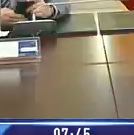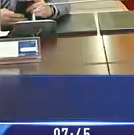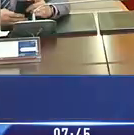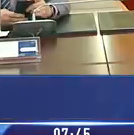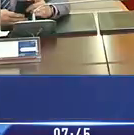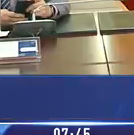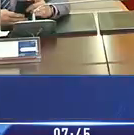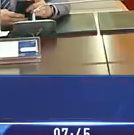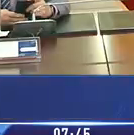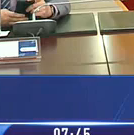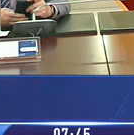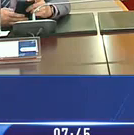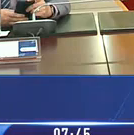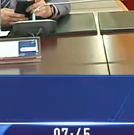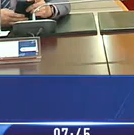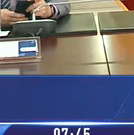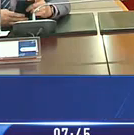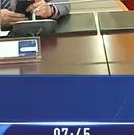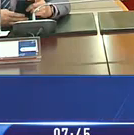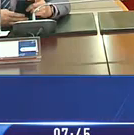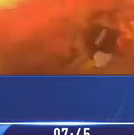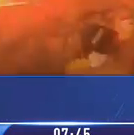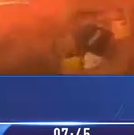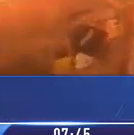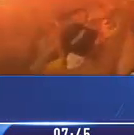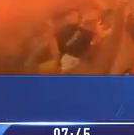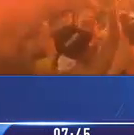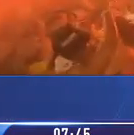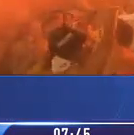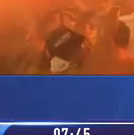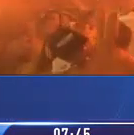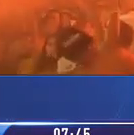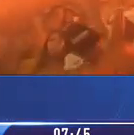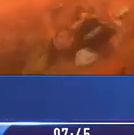resolvió ampliar el aforo en los escenarios deportivos de los